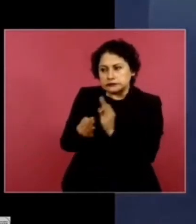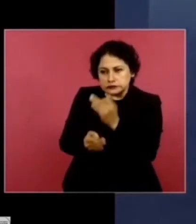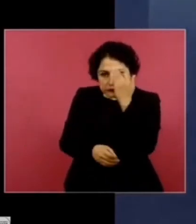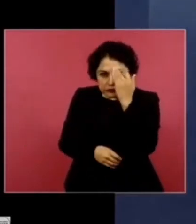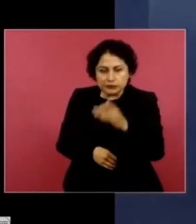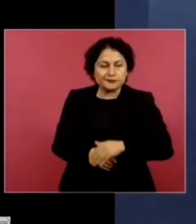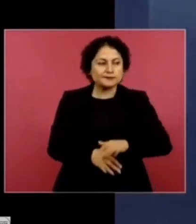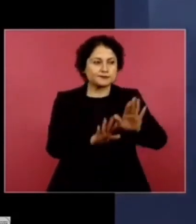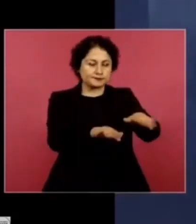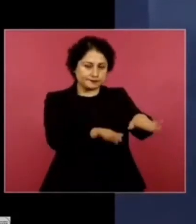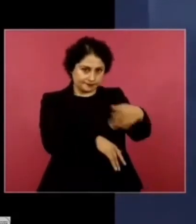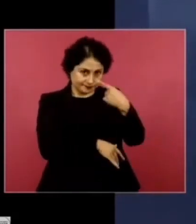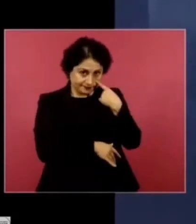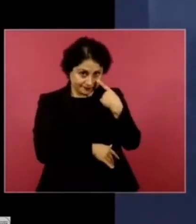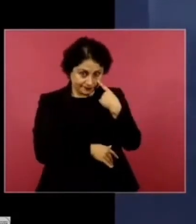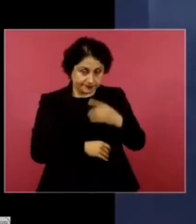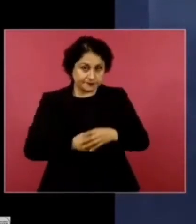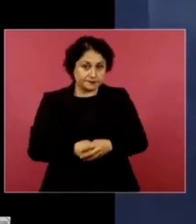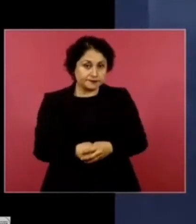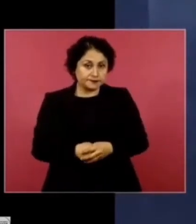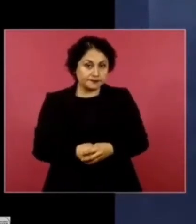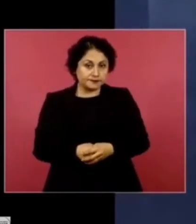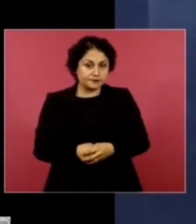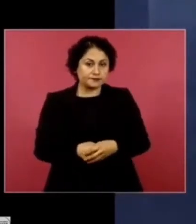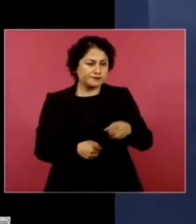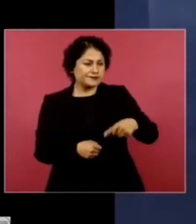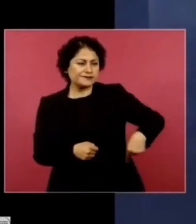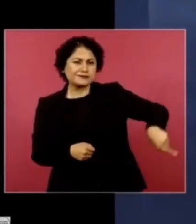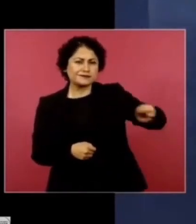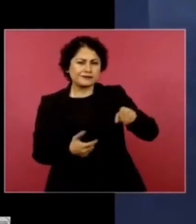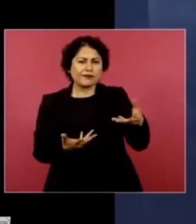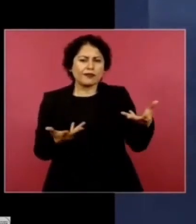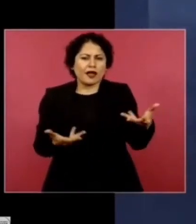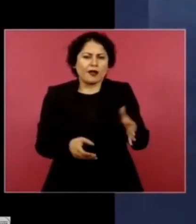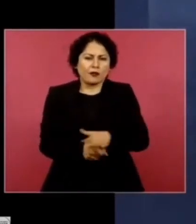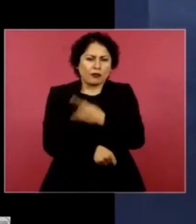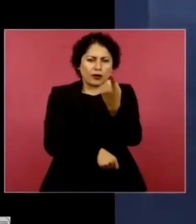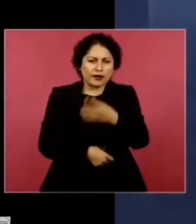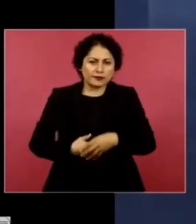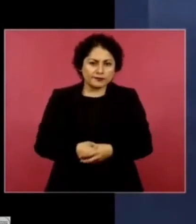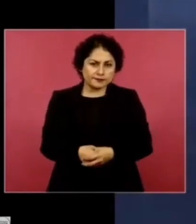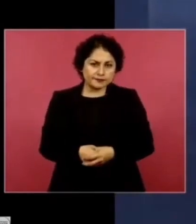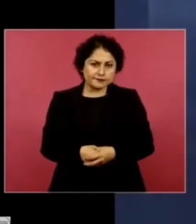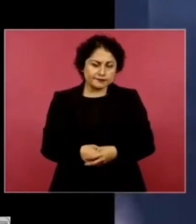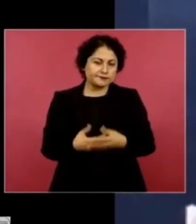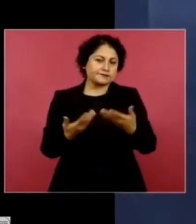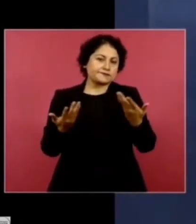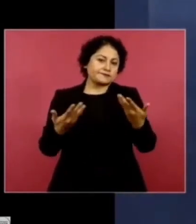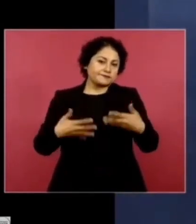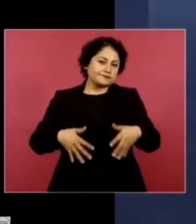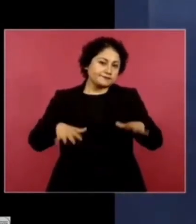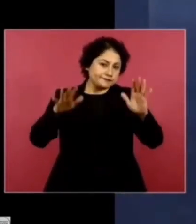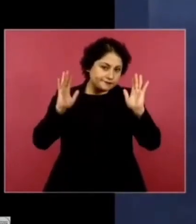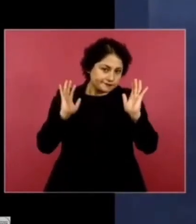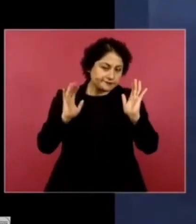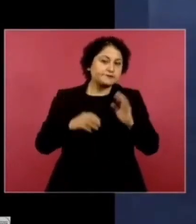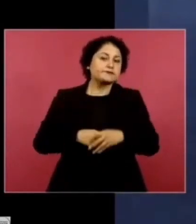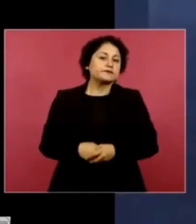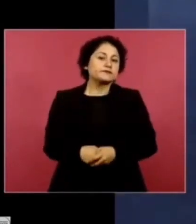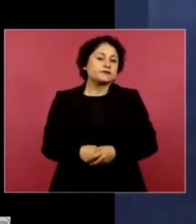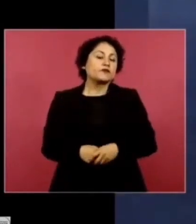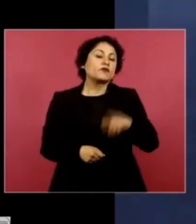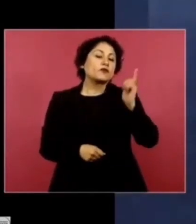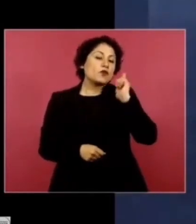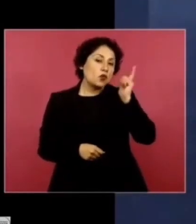voy a hacerlo. decir una cosa, Sí. Ciro. Mira, ¿por qué lo están haciendo? O sea, porque, y ojalá y la televisión en este caso, porque es un